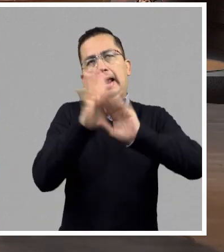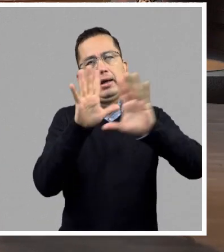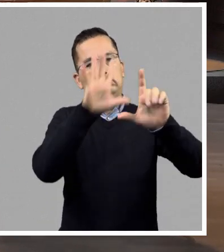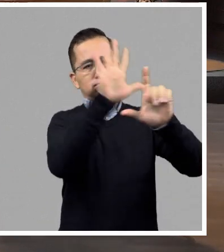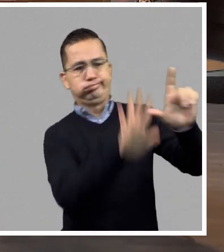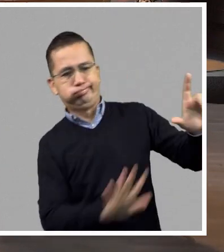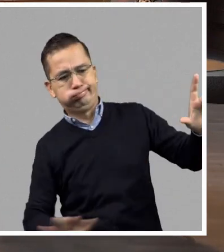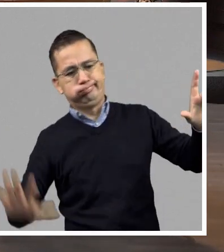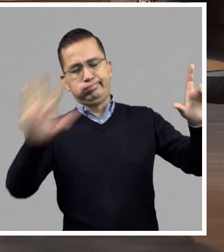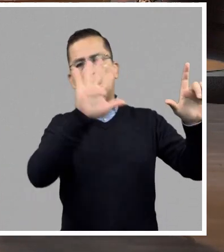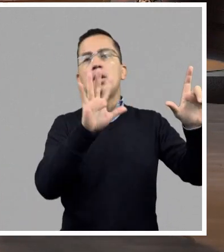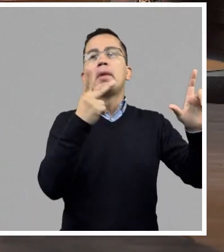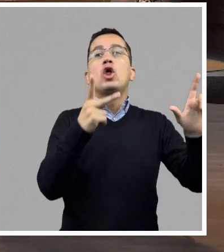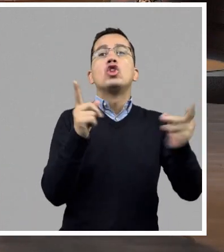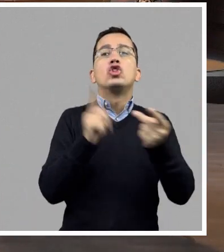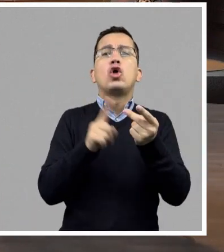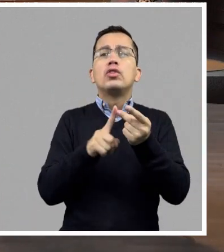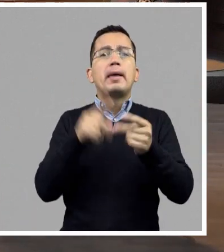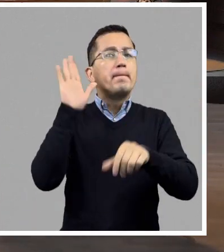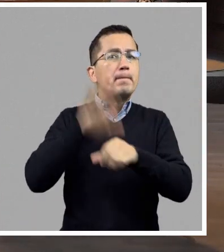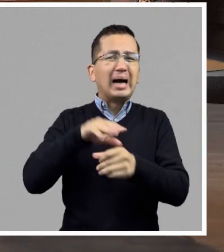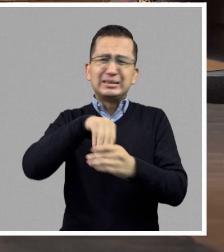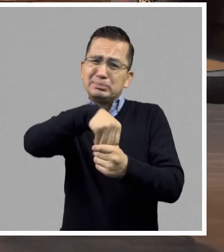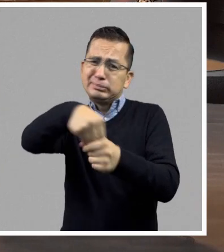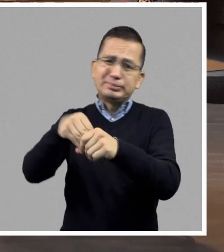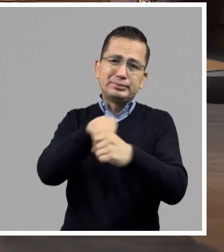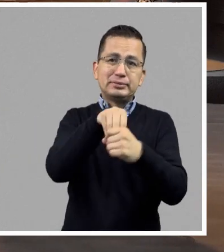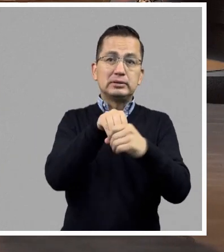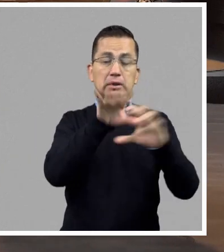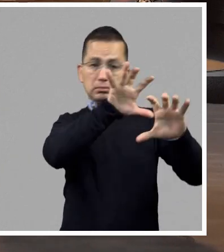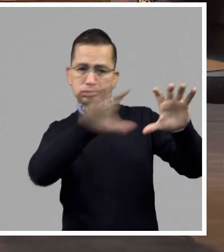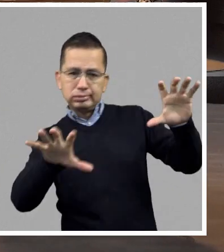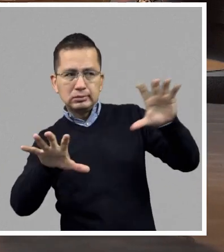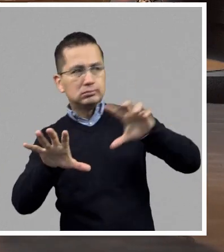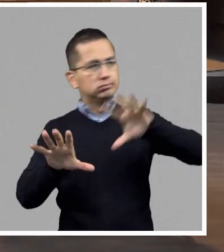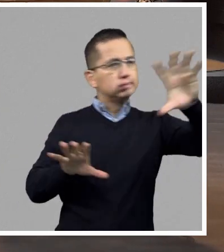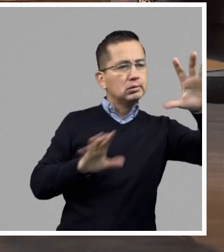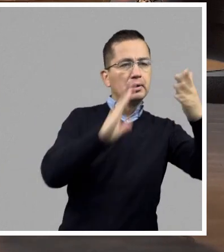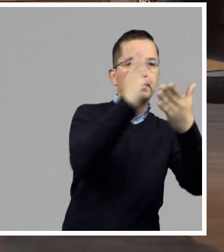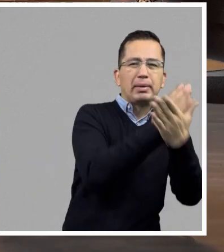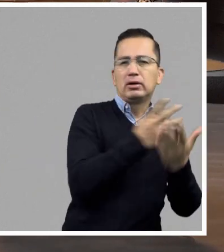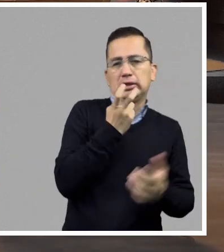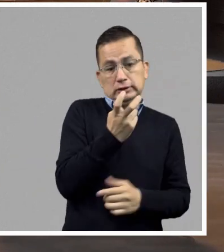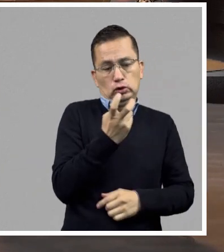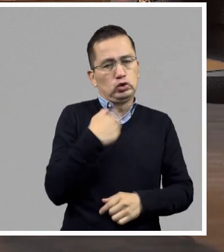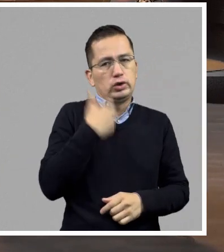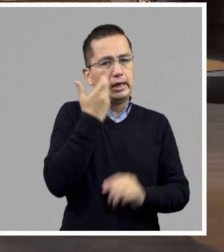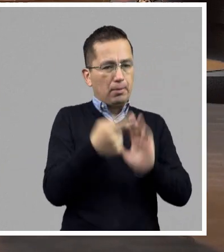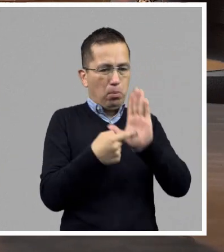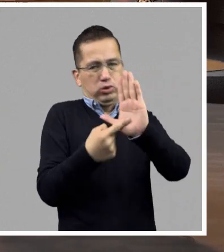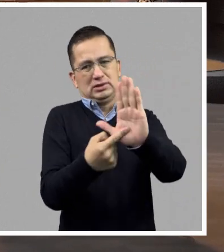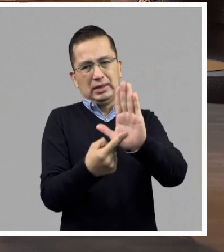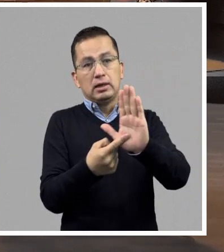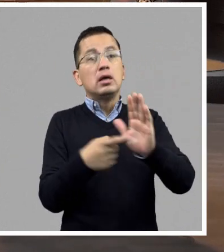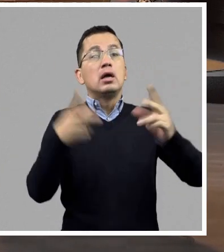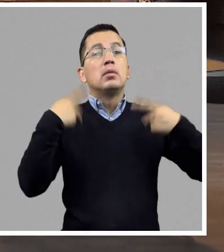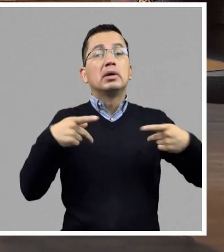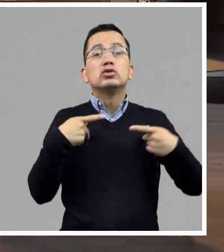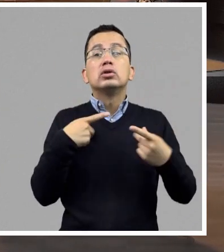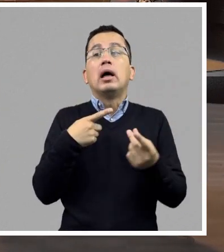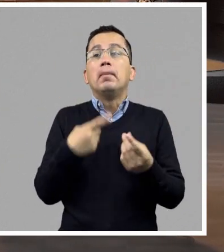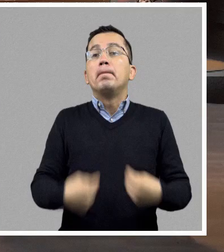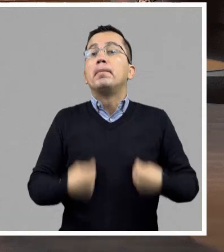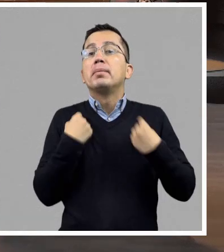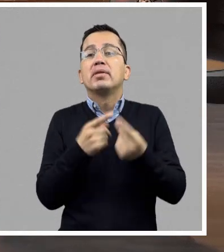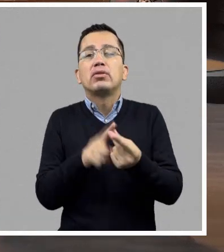de una manera visual que no tuvieras que pensar mucho y lo pudieras ver eso un poco lo nos interesa Mostrar Dónde vive la gente